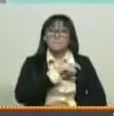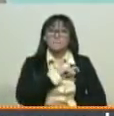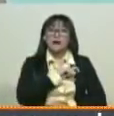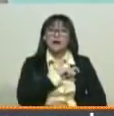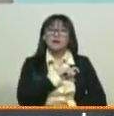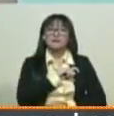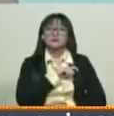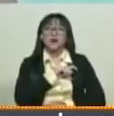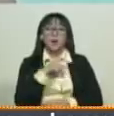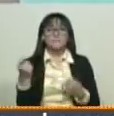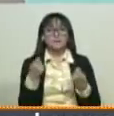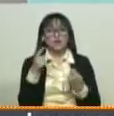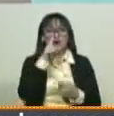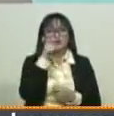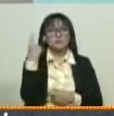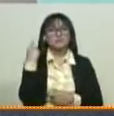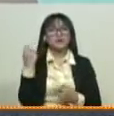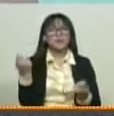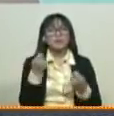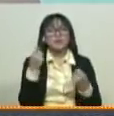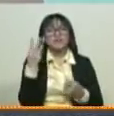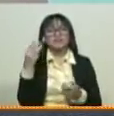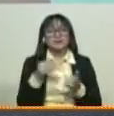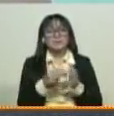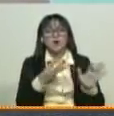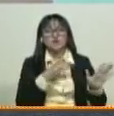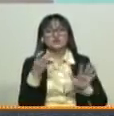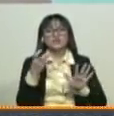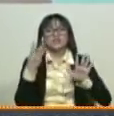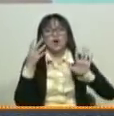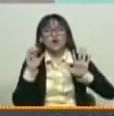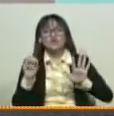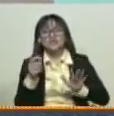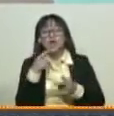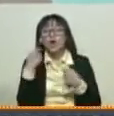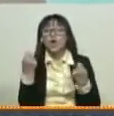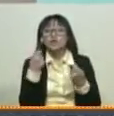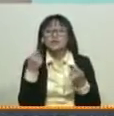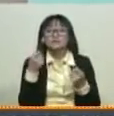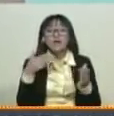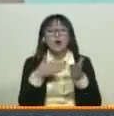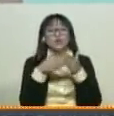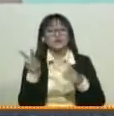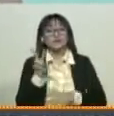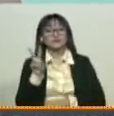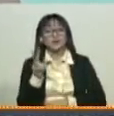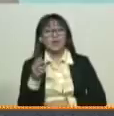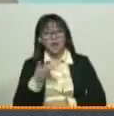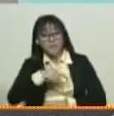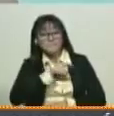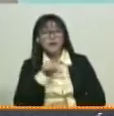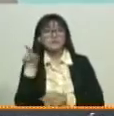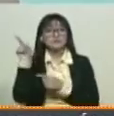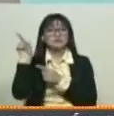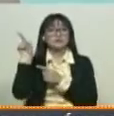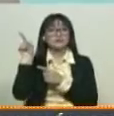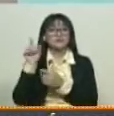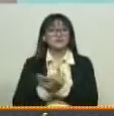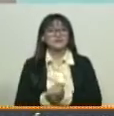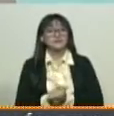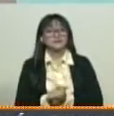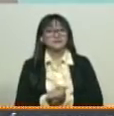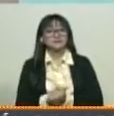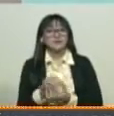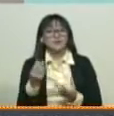en un periódico, el año pasado, fueron publicadas 3.880 noticias contra Venezuela, en España. Mucha